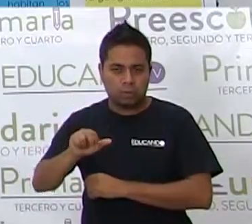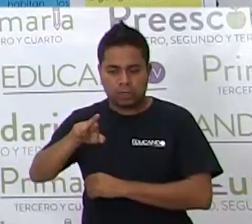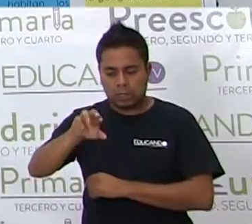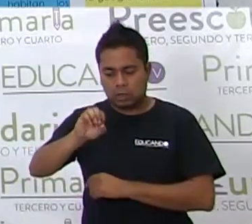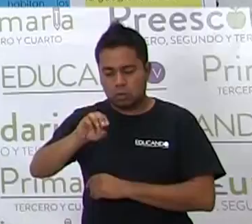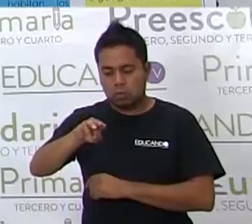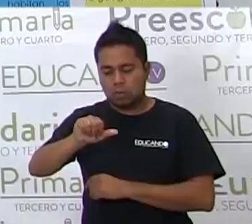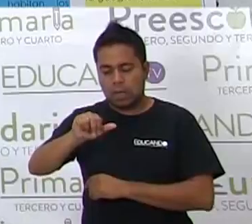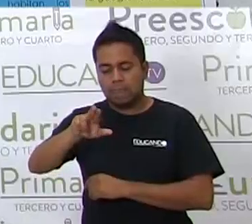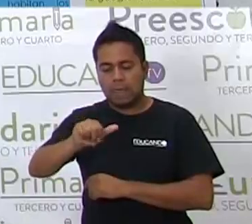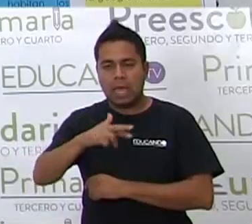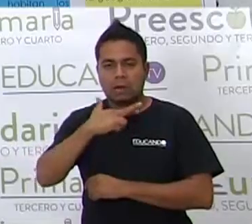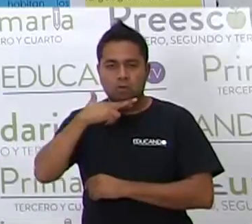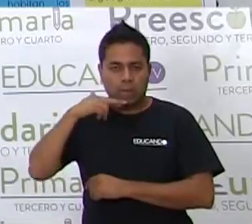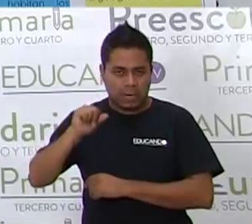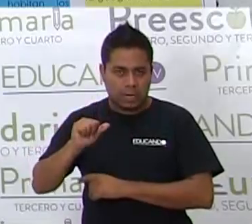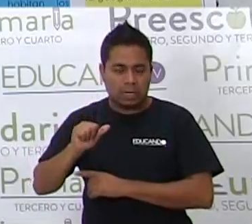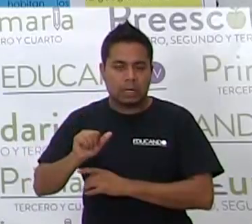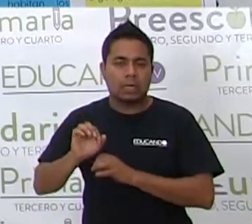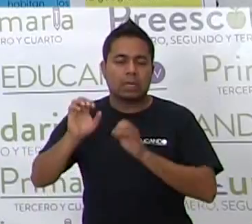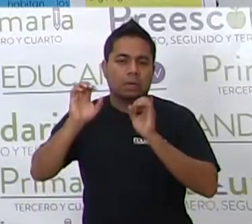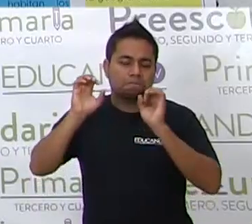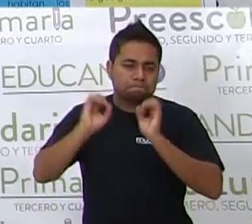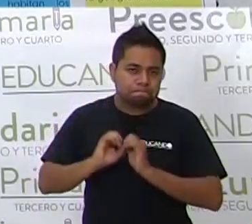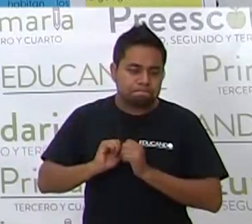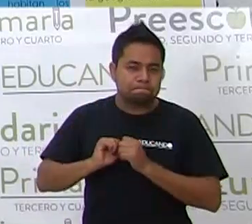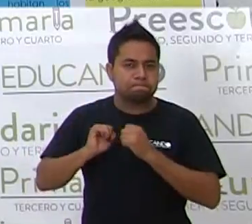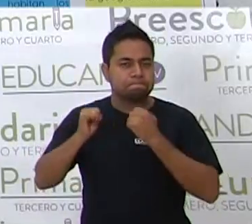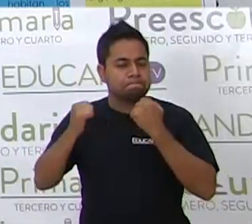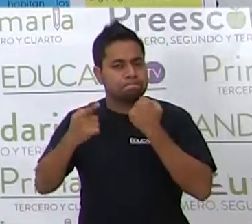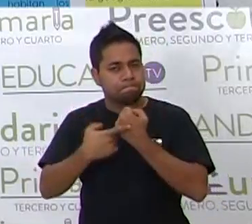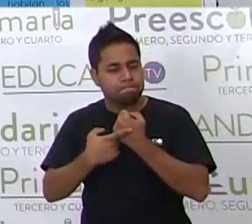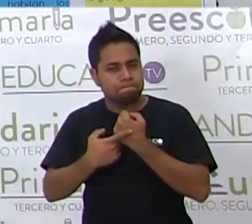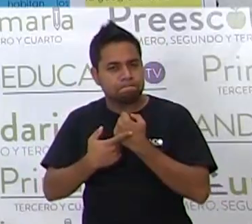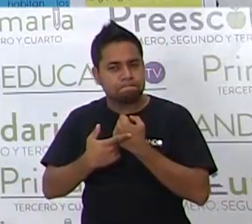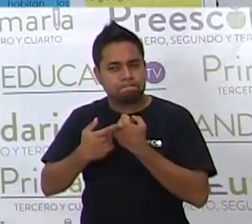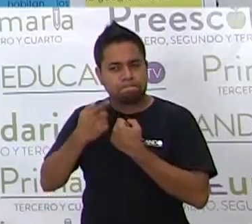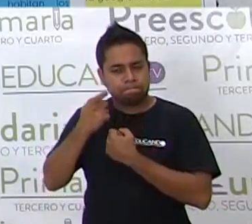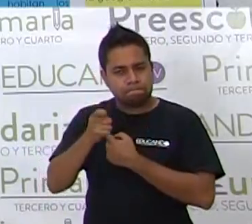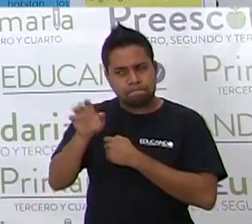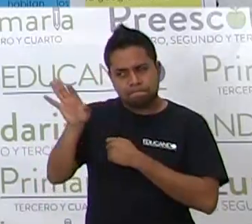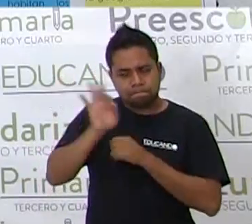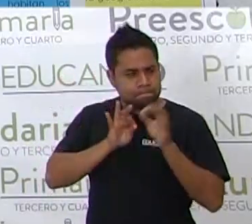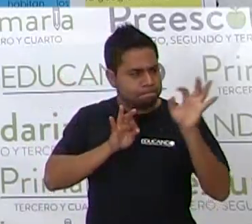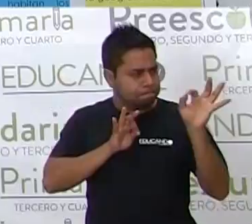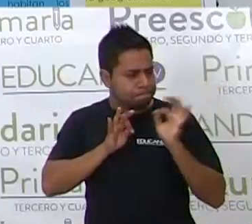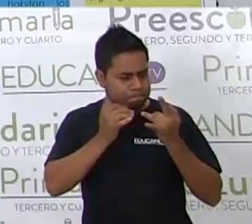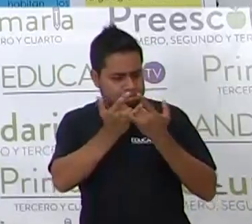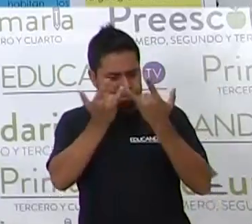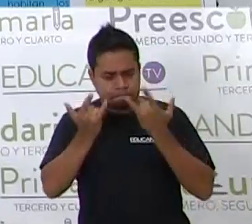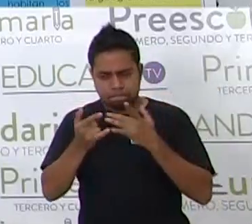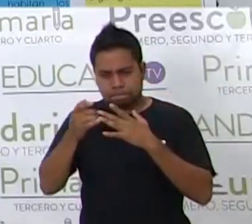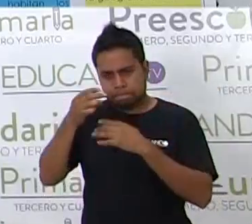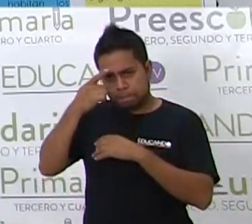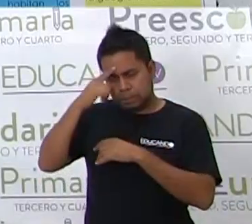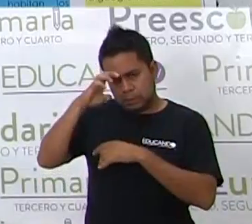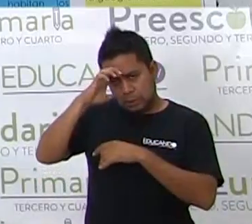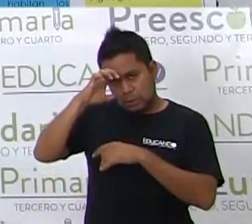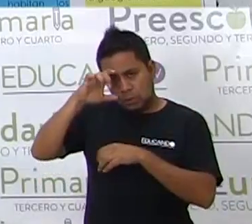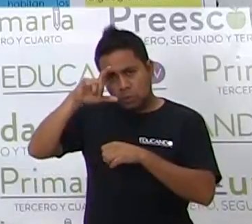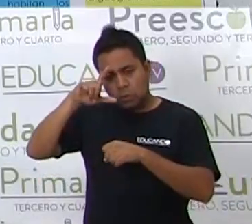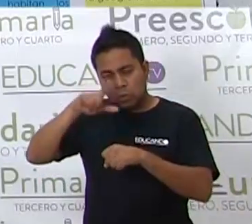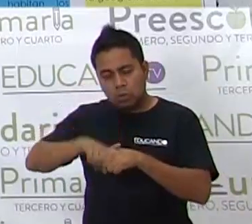bien, o algunos le pueden tomar algunos mitos de la cultura